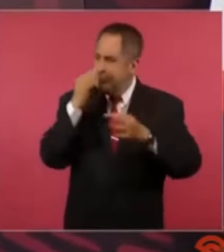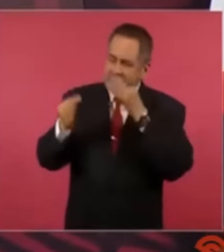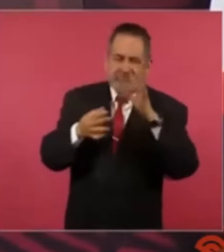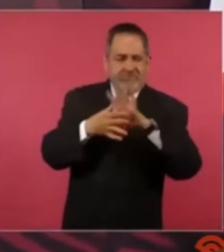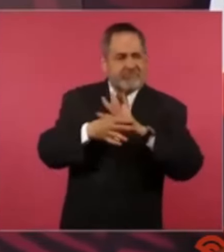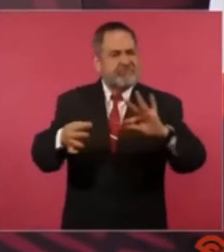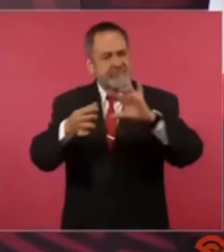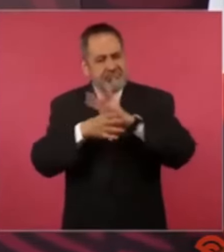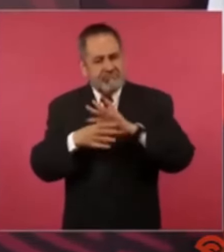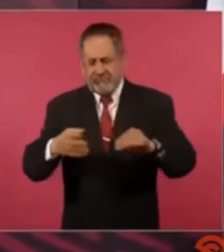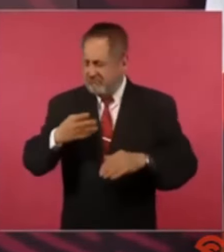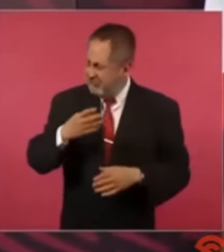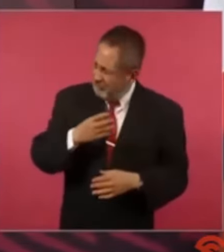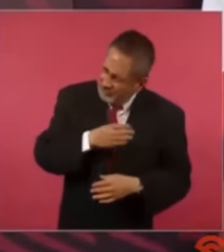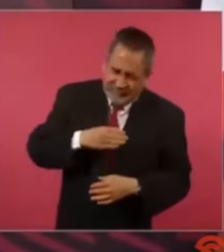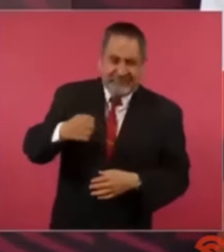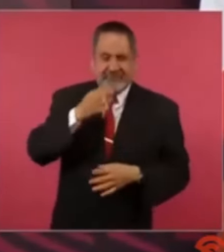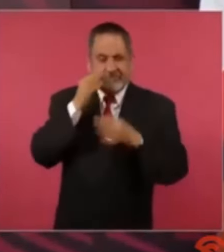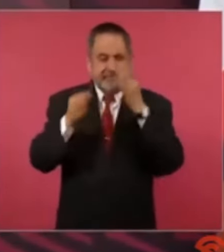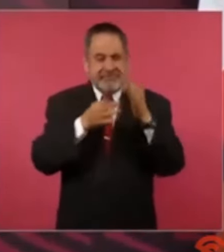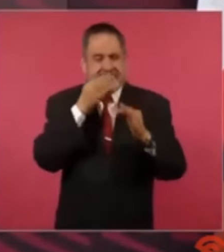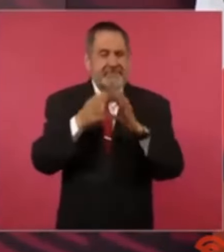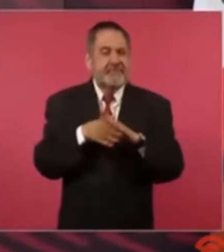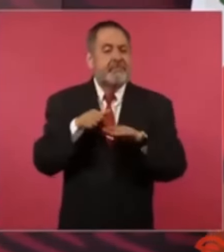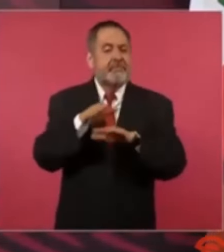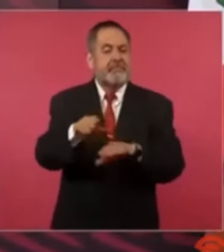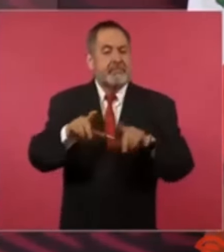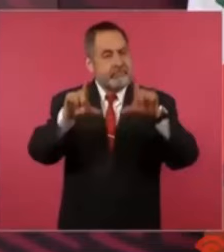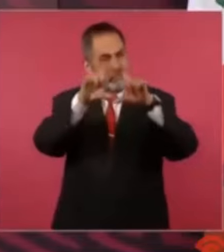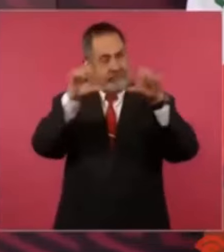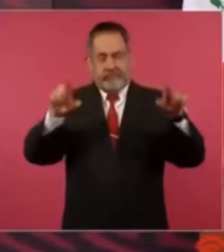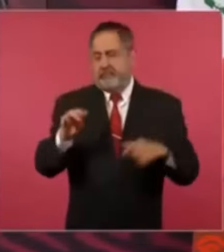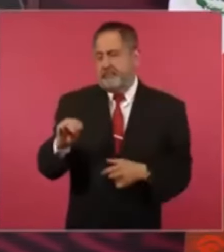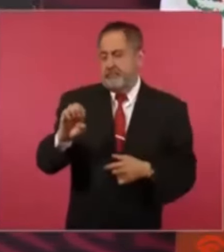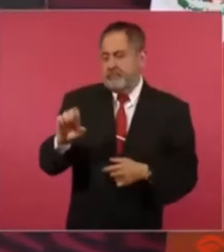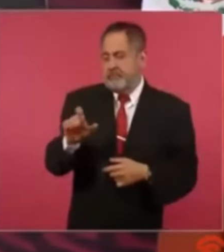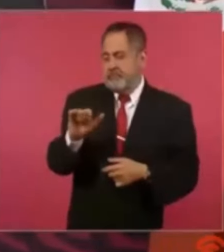muy buena noticia sobre Mexicana.